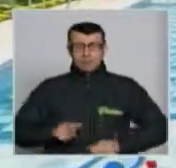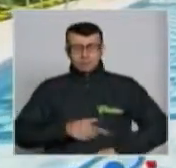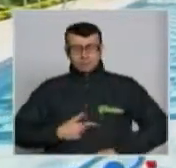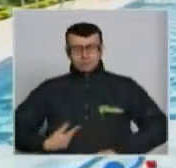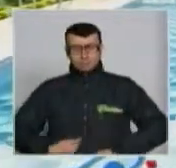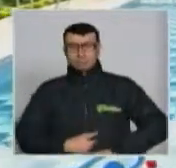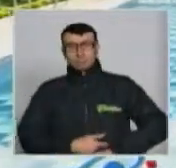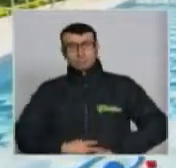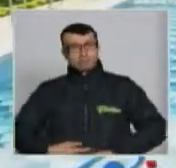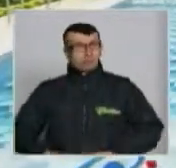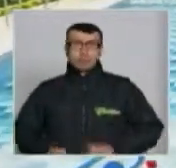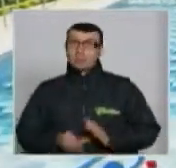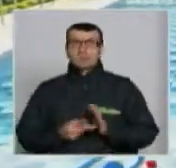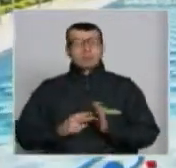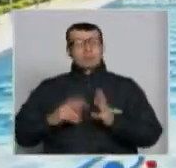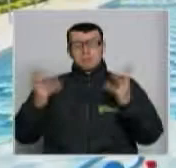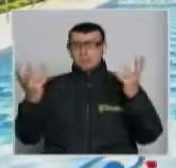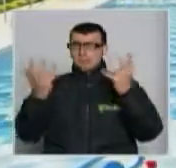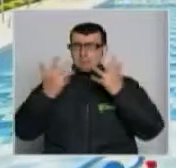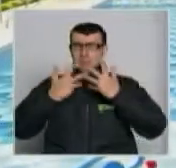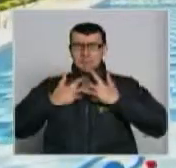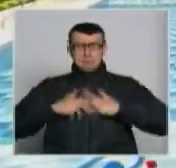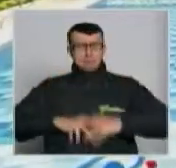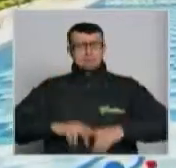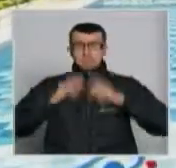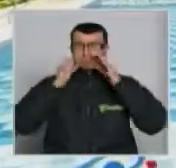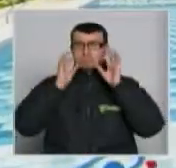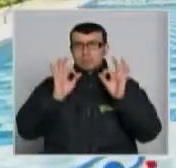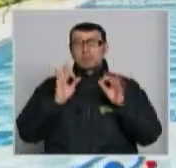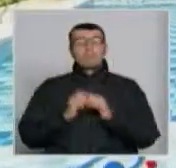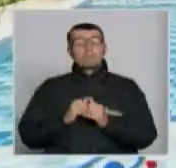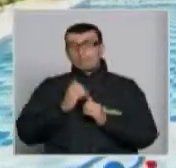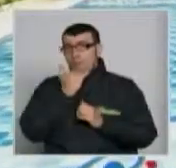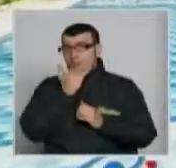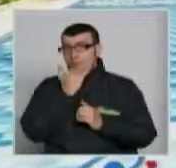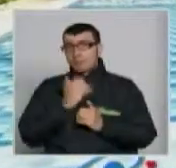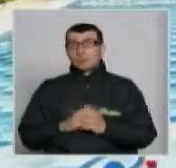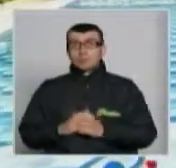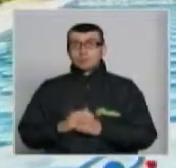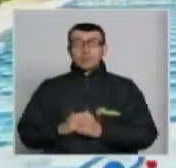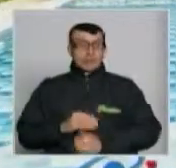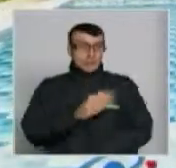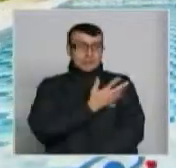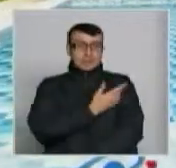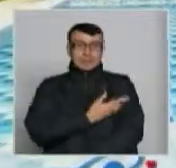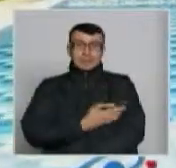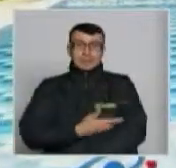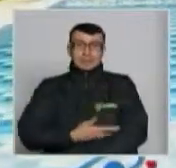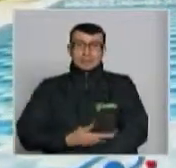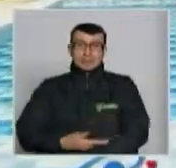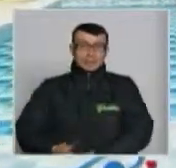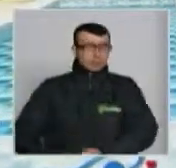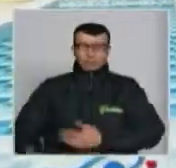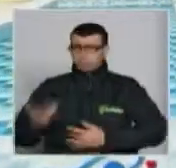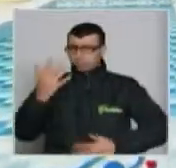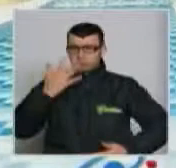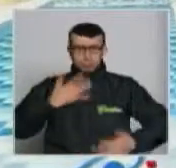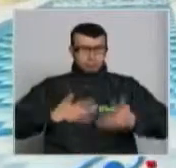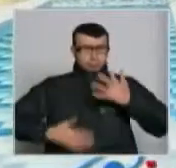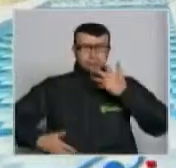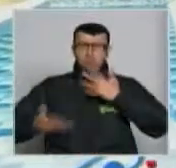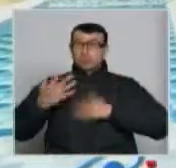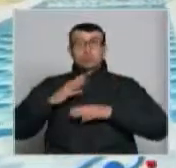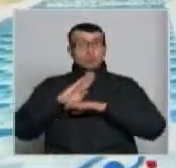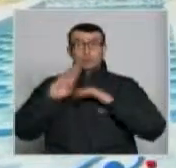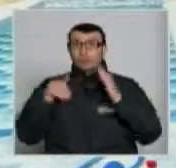es una máquina perfecta. Y entonces mire lo que pasa. Como la sangre corre por todo el cuerpo, como todo está